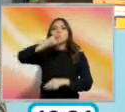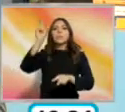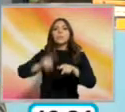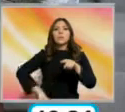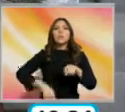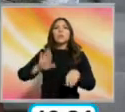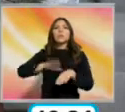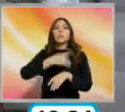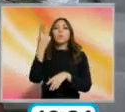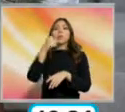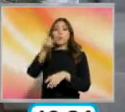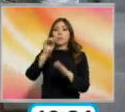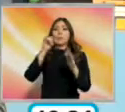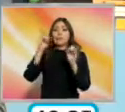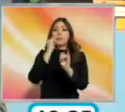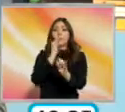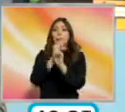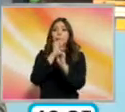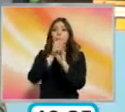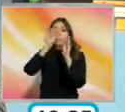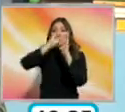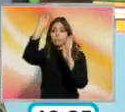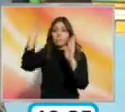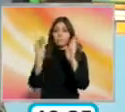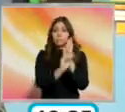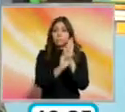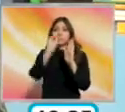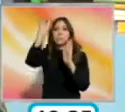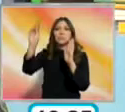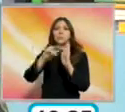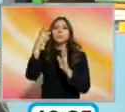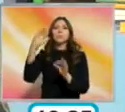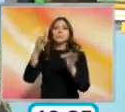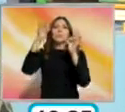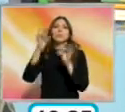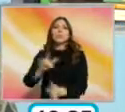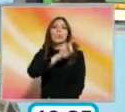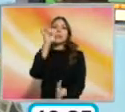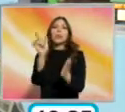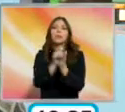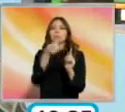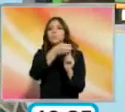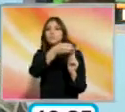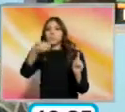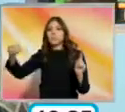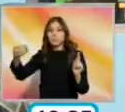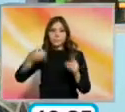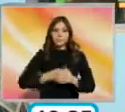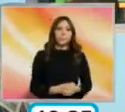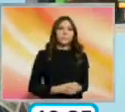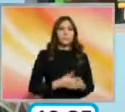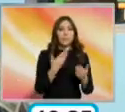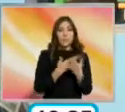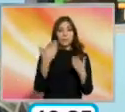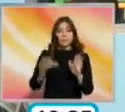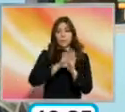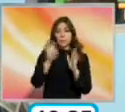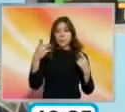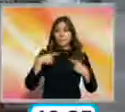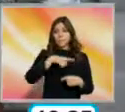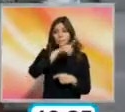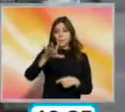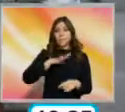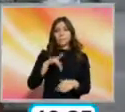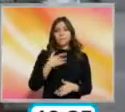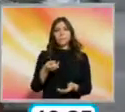bajando contenido sin cosas por el estilo, ni mucho menos. Ahora bien, Sí. para quienes traemos la música por dentro Como y dije por ahí, fuera, de